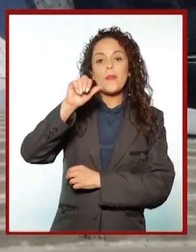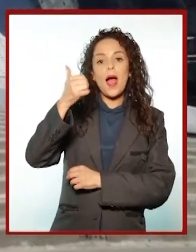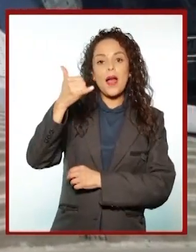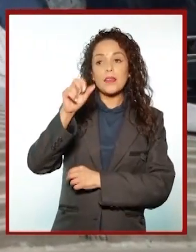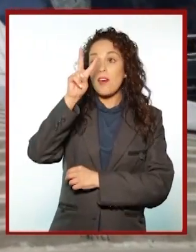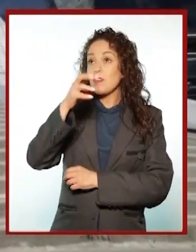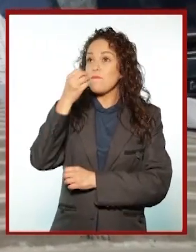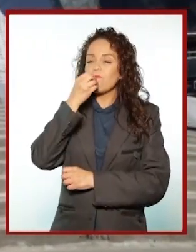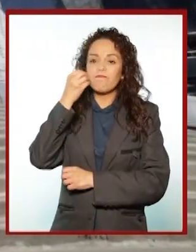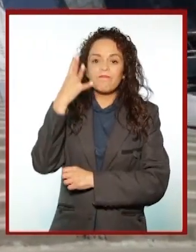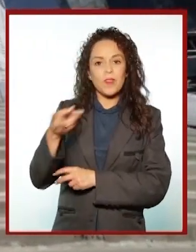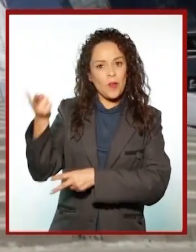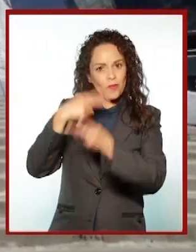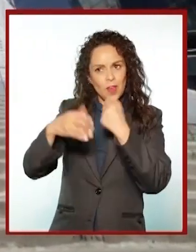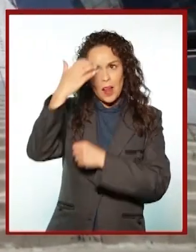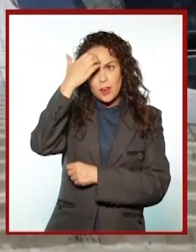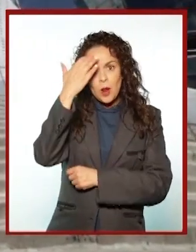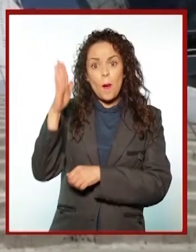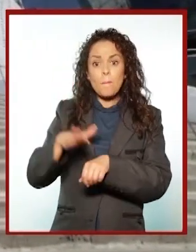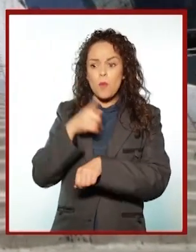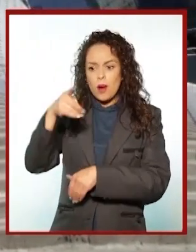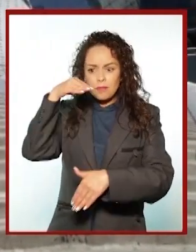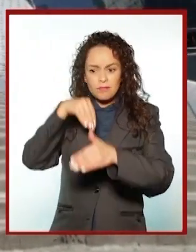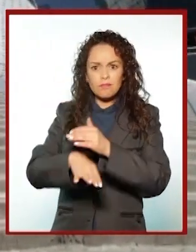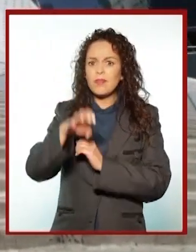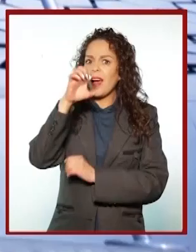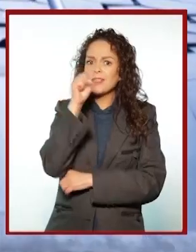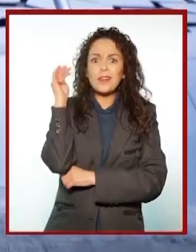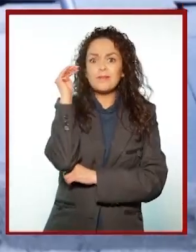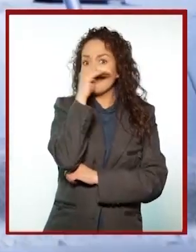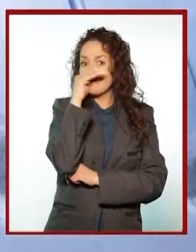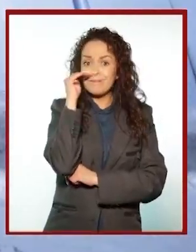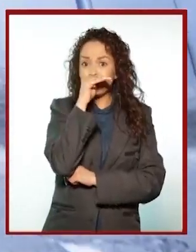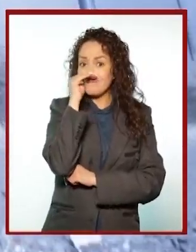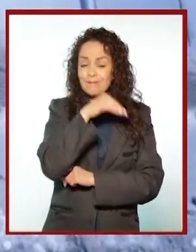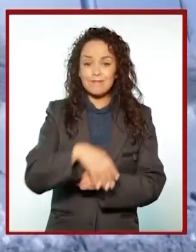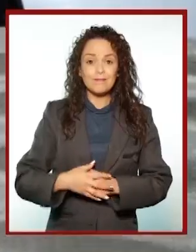padrísimo, vengan a conocerlo porque además es completamente gratis.